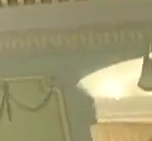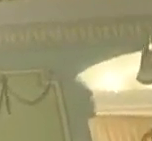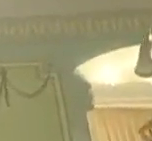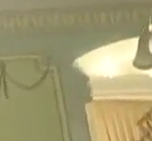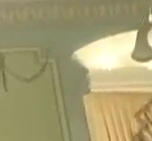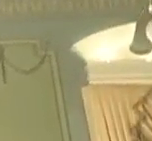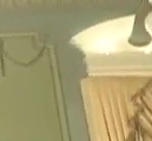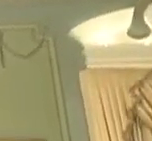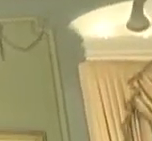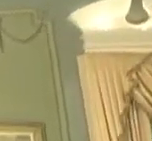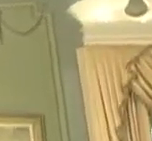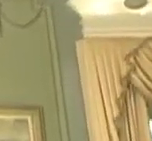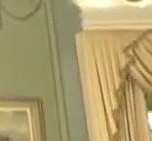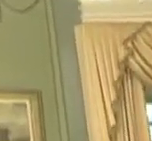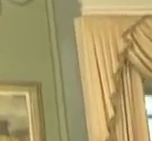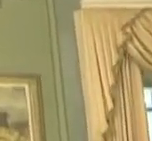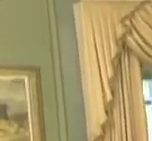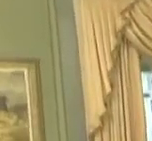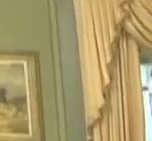Fue la cumbre del ALBA,